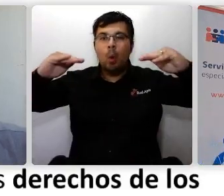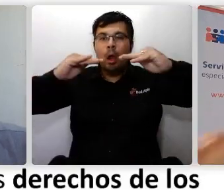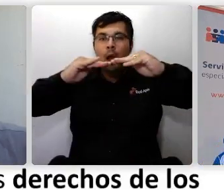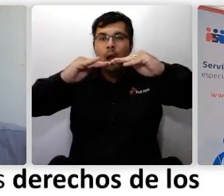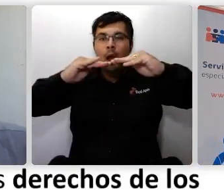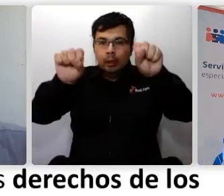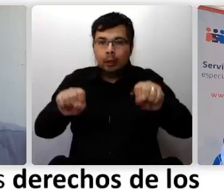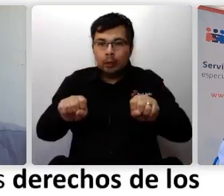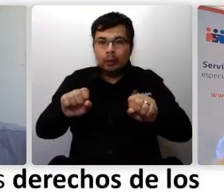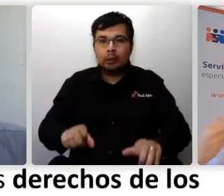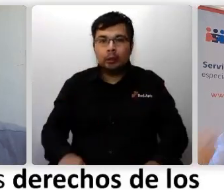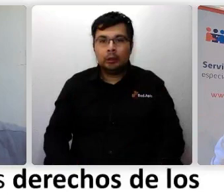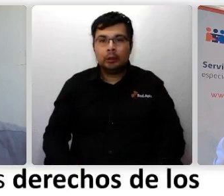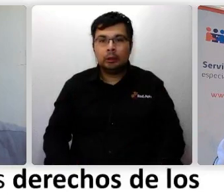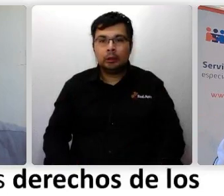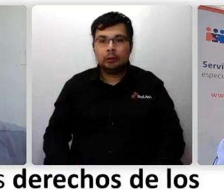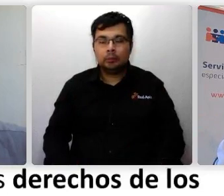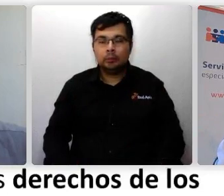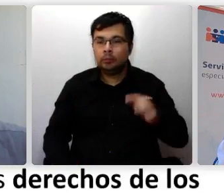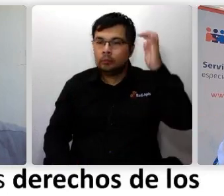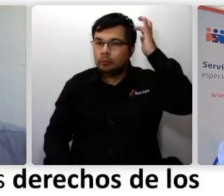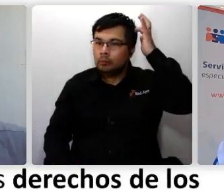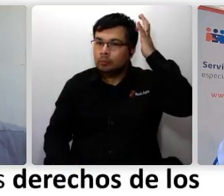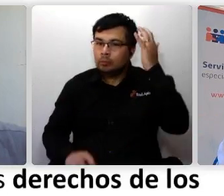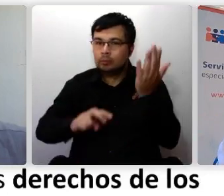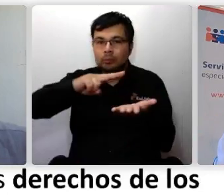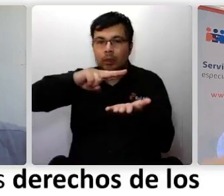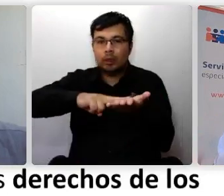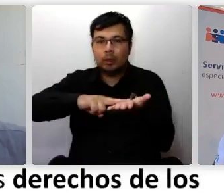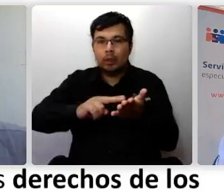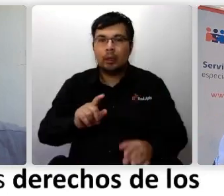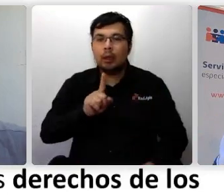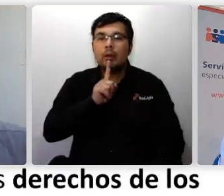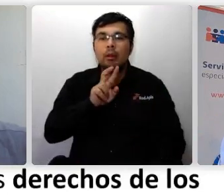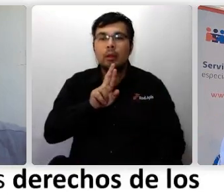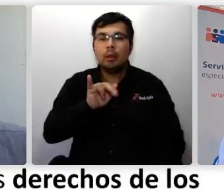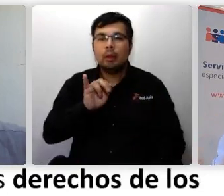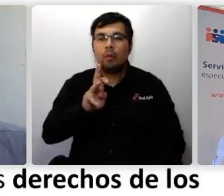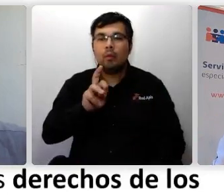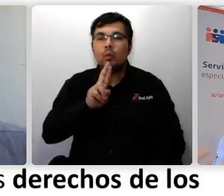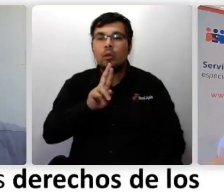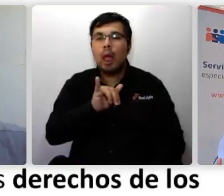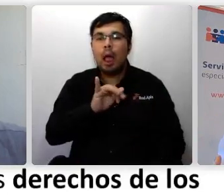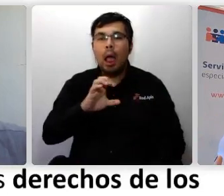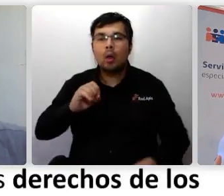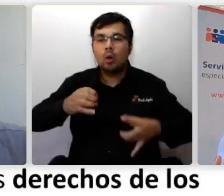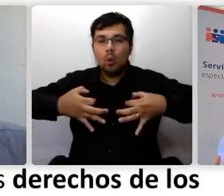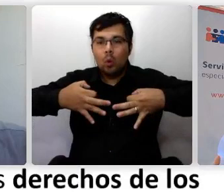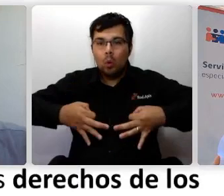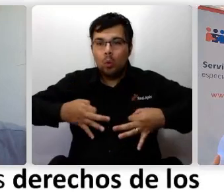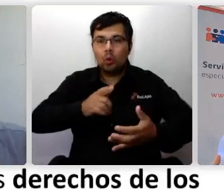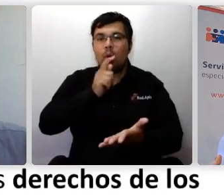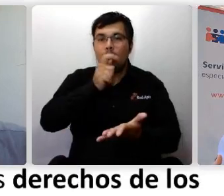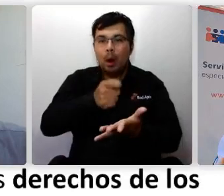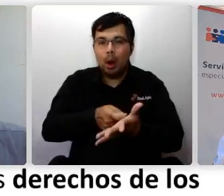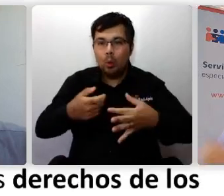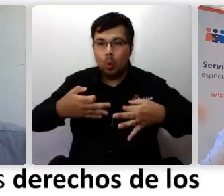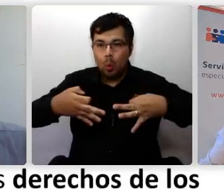para todos, para que cuando uno pague impuestos sienta que estoy pagando lo justo, lo que me corresponde, ni más ni menos, y